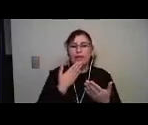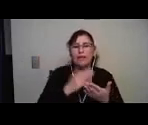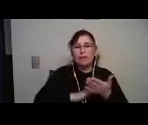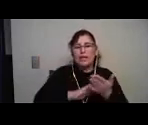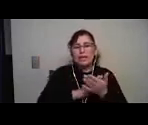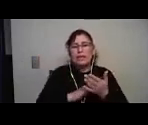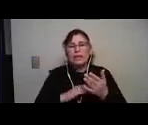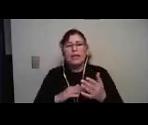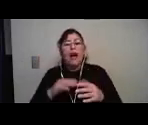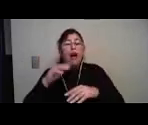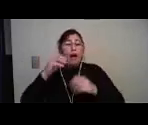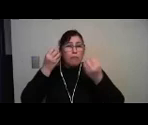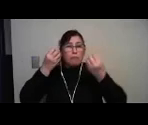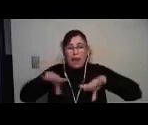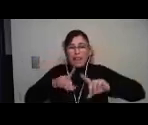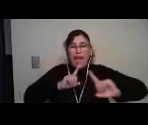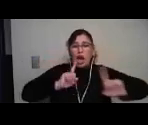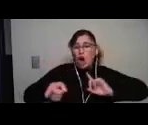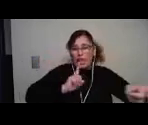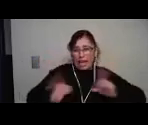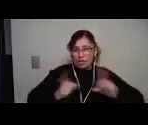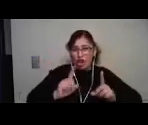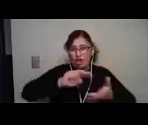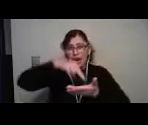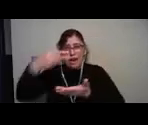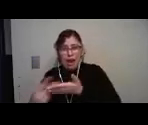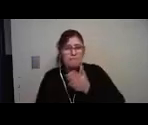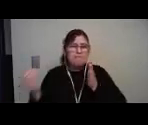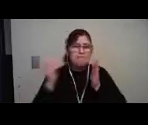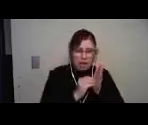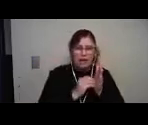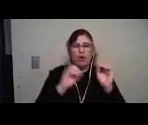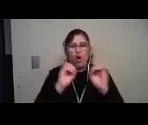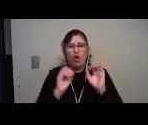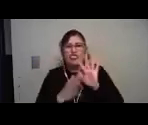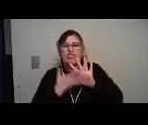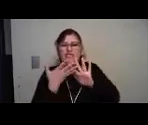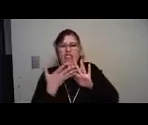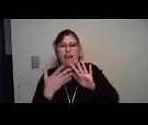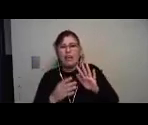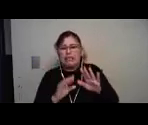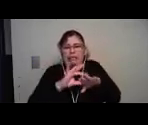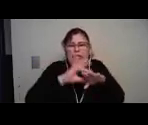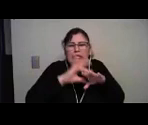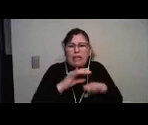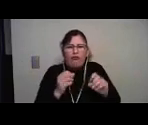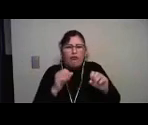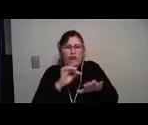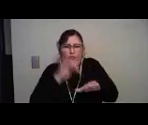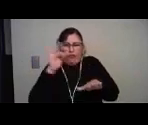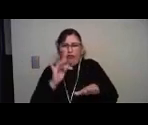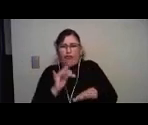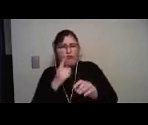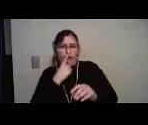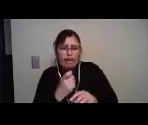típico, pérdida de la coordinación y más probabilidades de caída o antecedentes de caída más recurrentes, ¿ya? Y lo